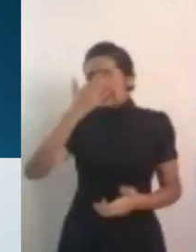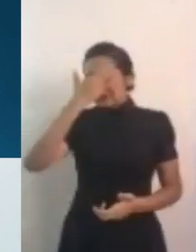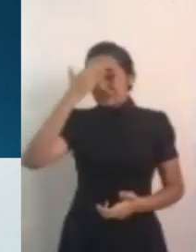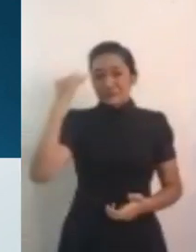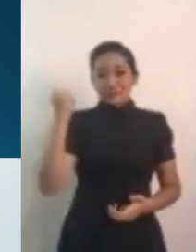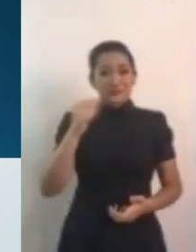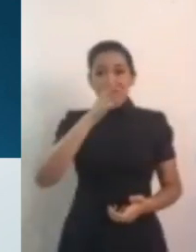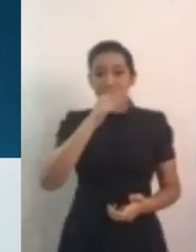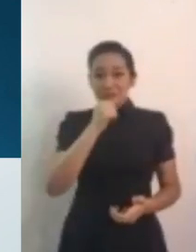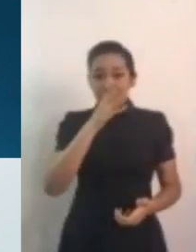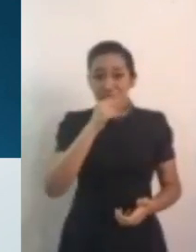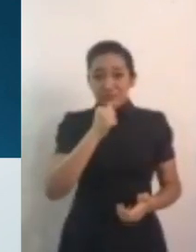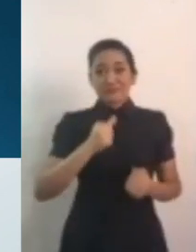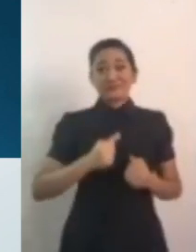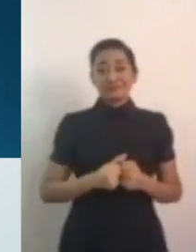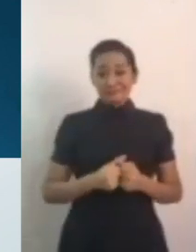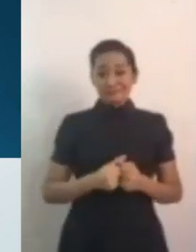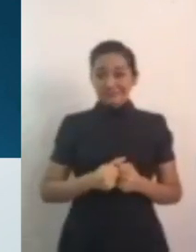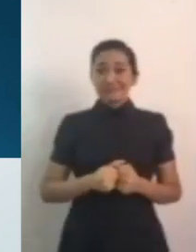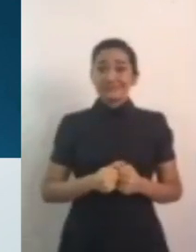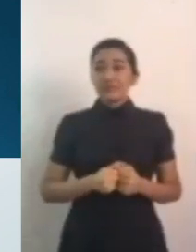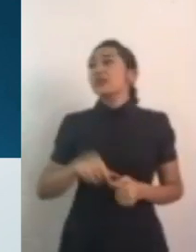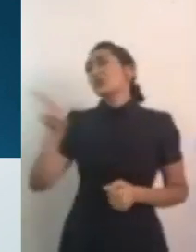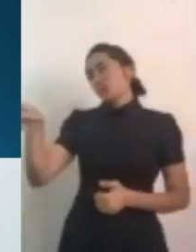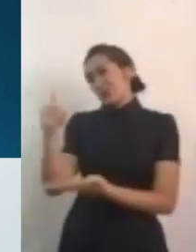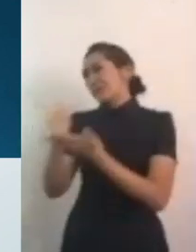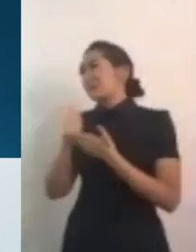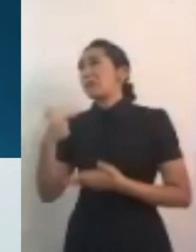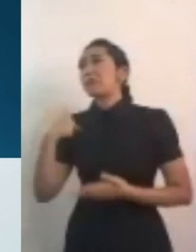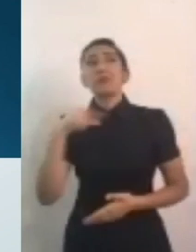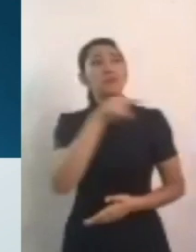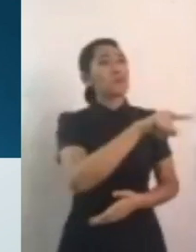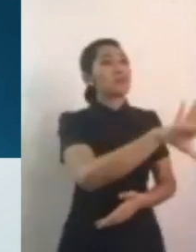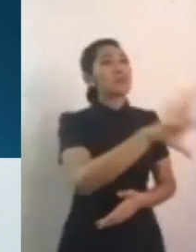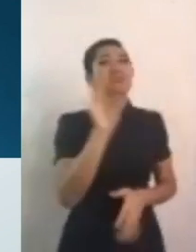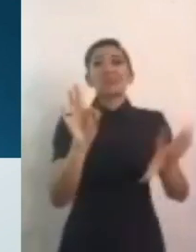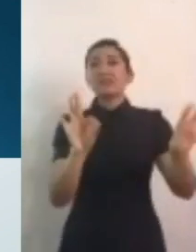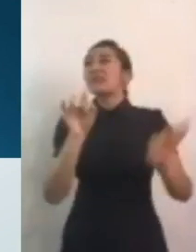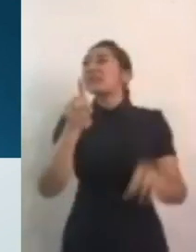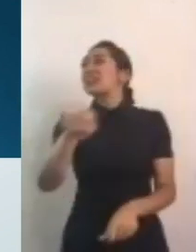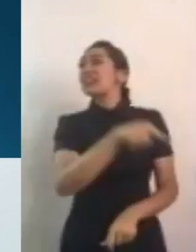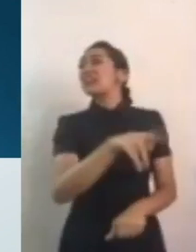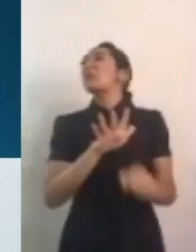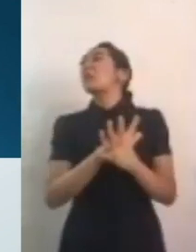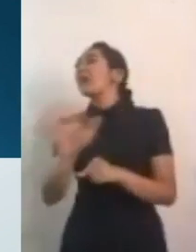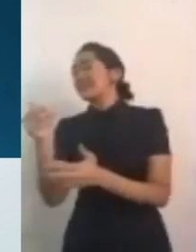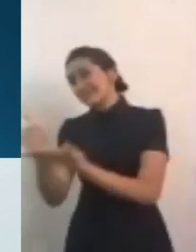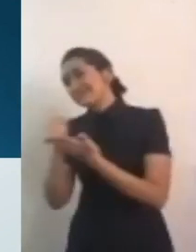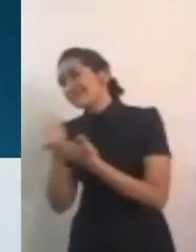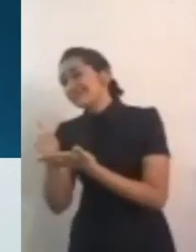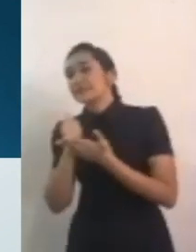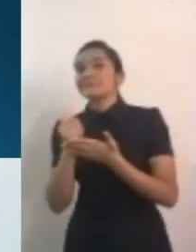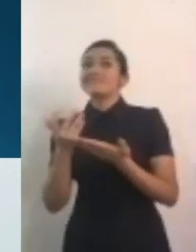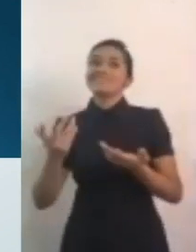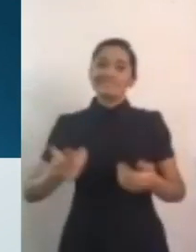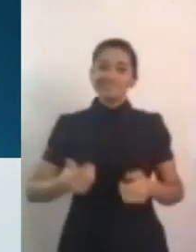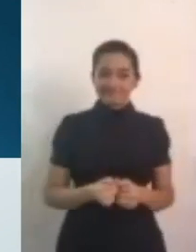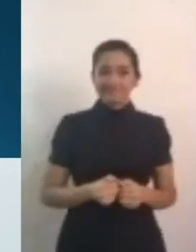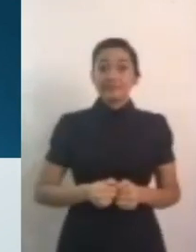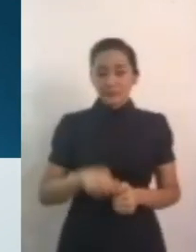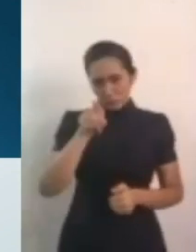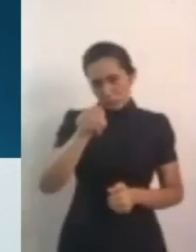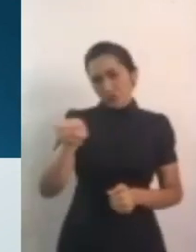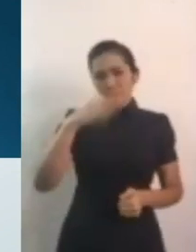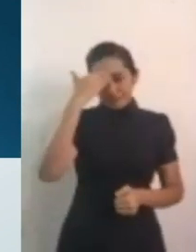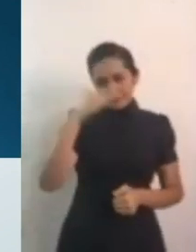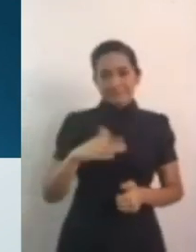toman decisiones, se espera que alguien nos ayude y es interesante porque si se fijan en el anterior